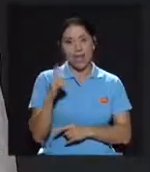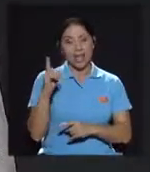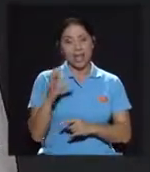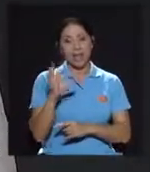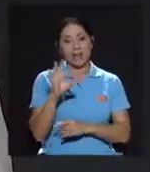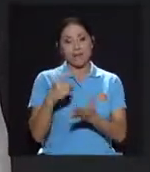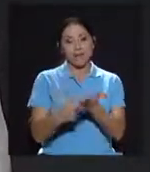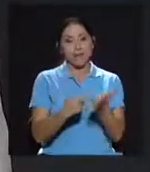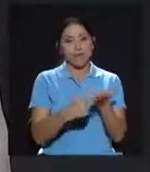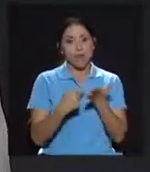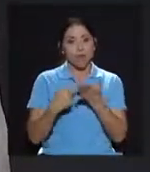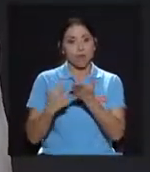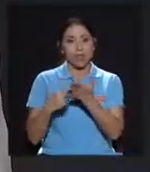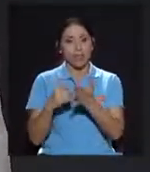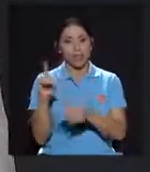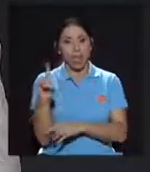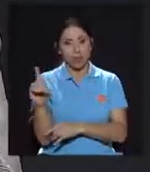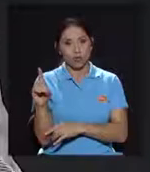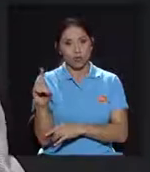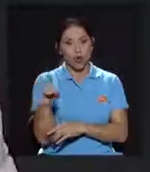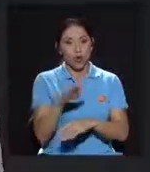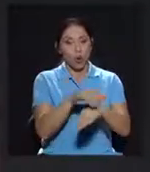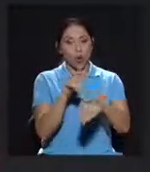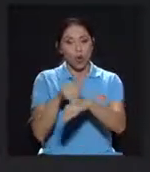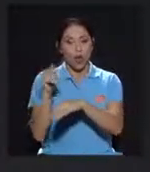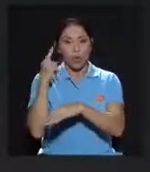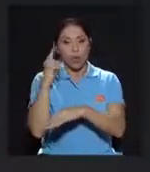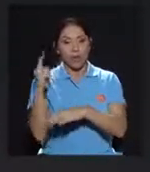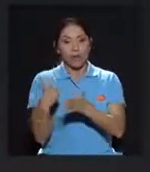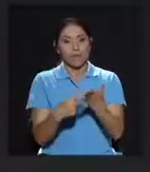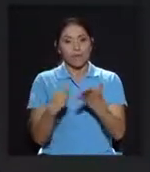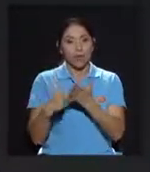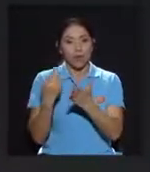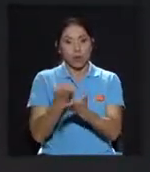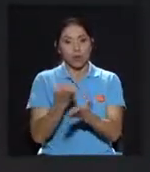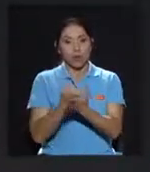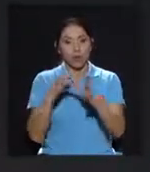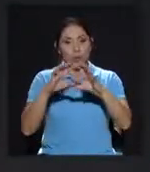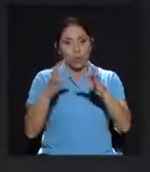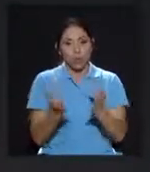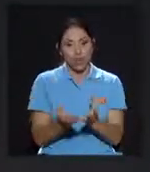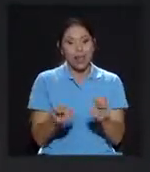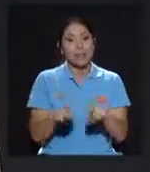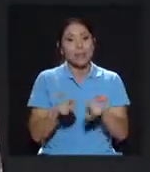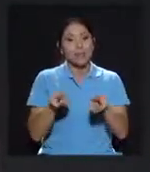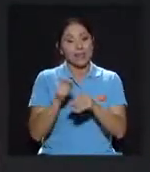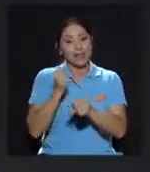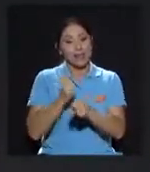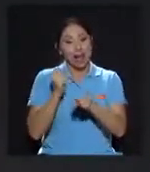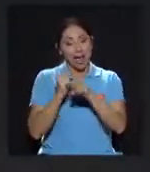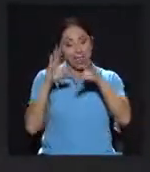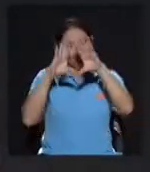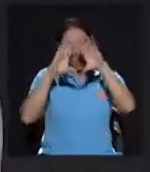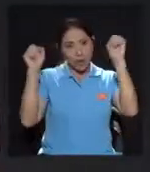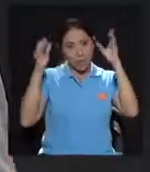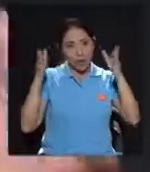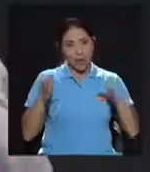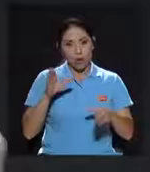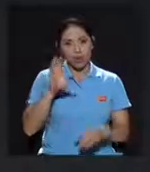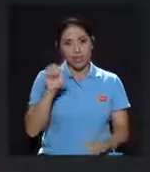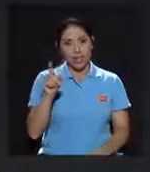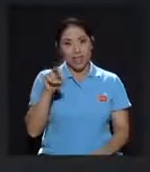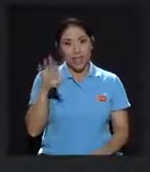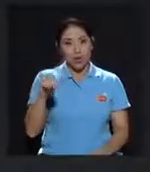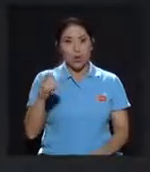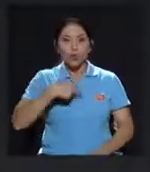por el foro económico mundial también trabajando muy duro con el embajador sedeño logramos algo histórico y fue tener